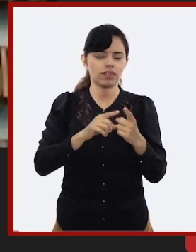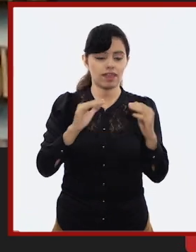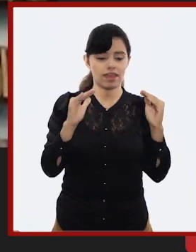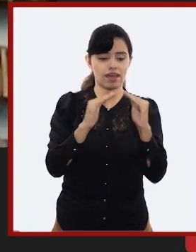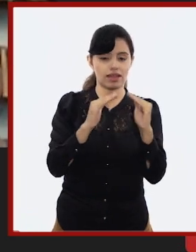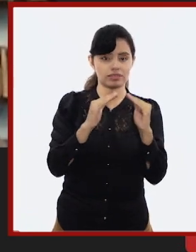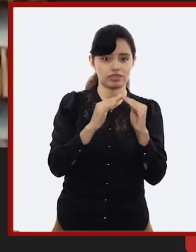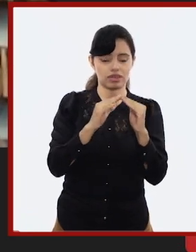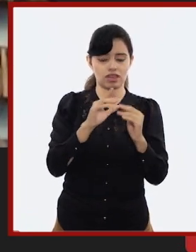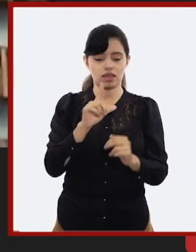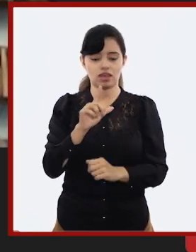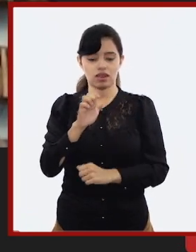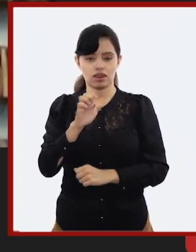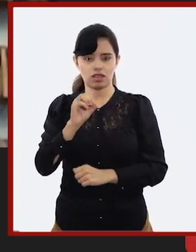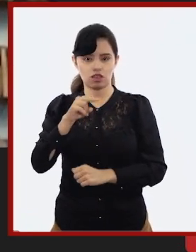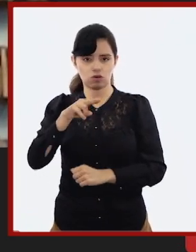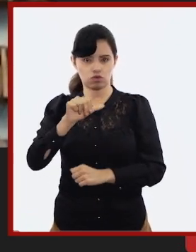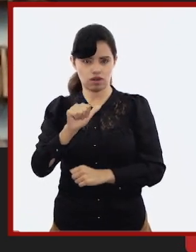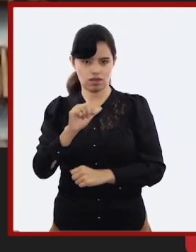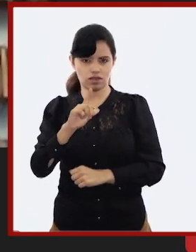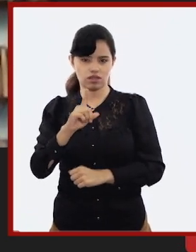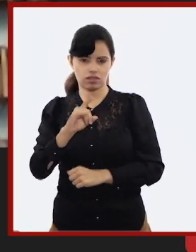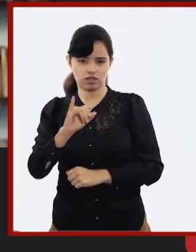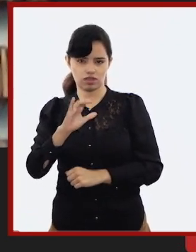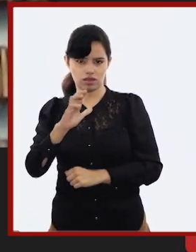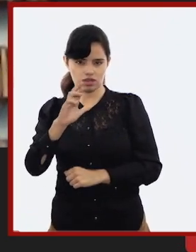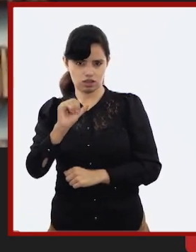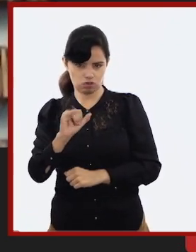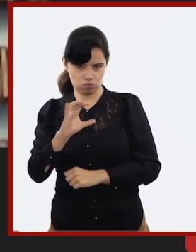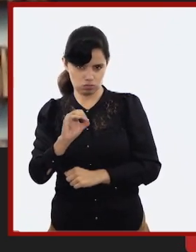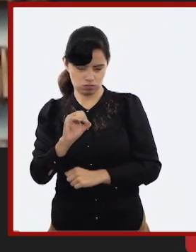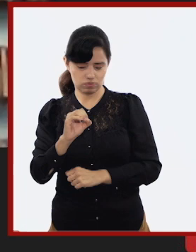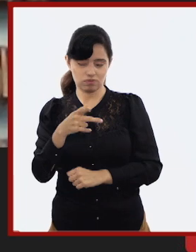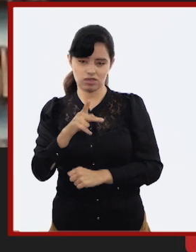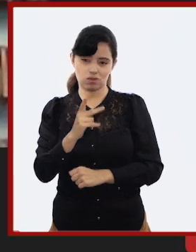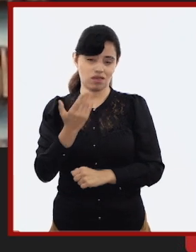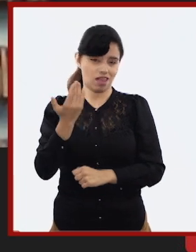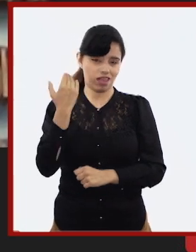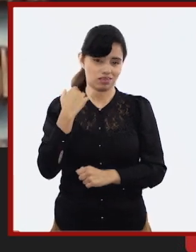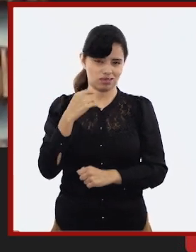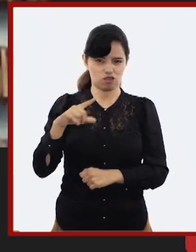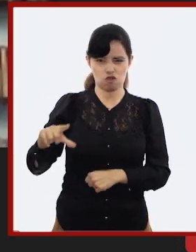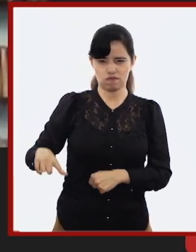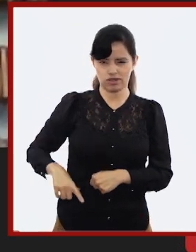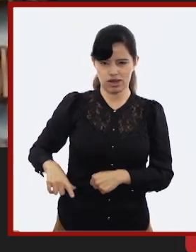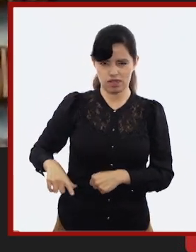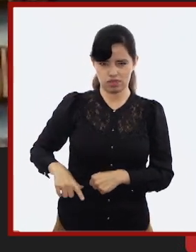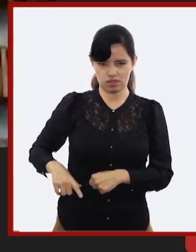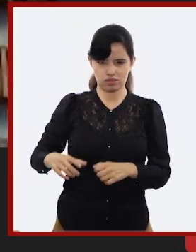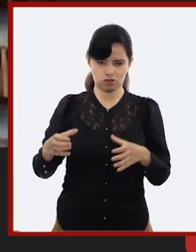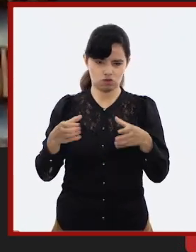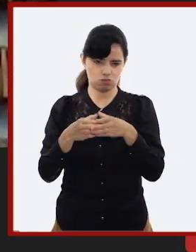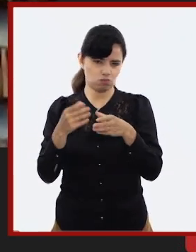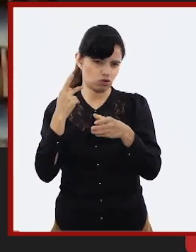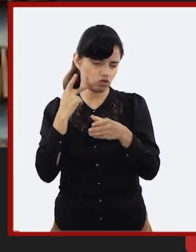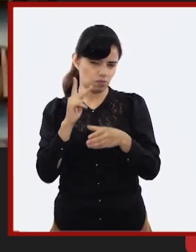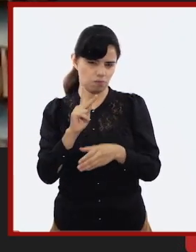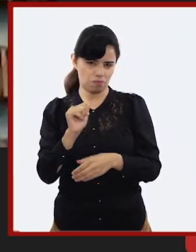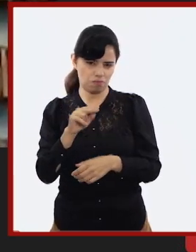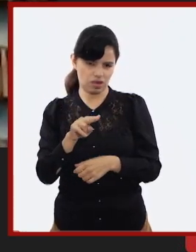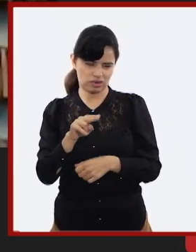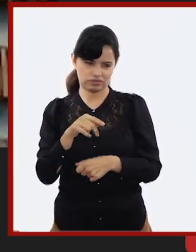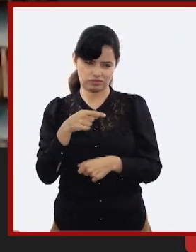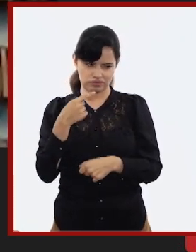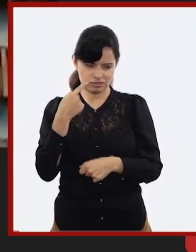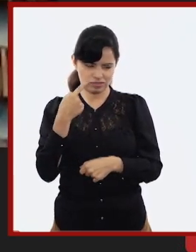Leona Vicario, pero pues en ese momento gobernaba el PAN y consideró que